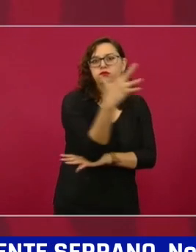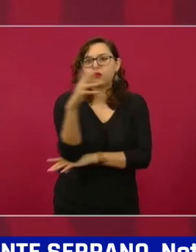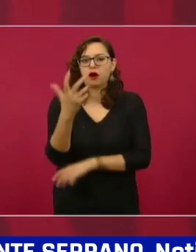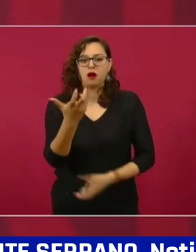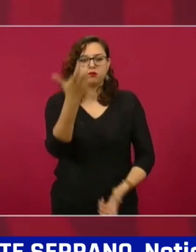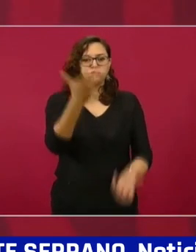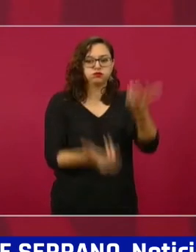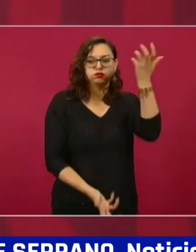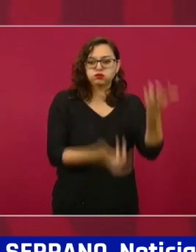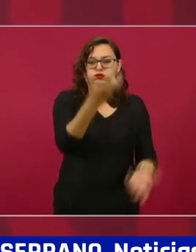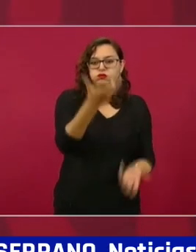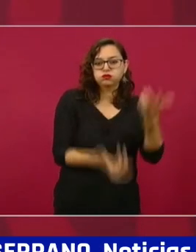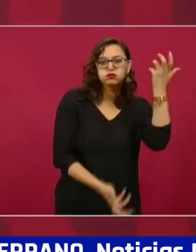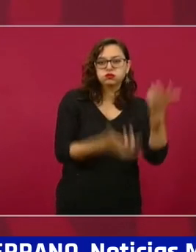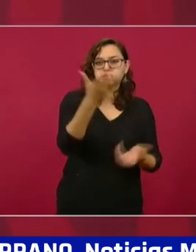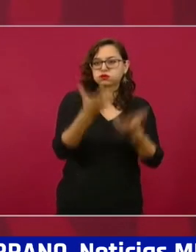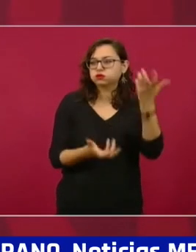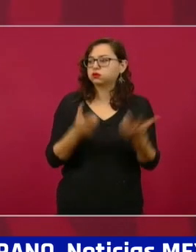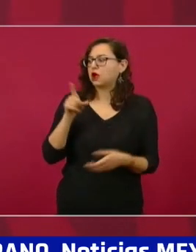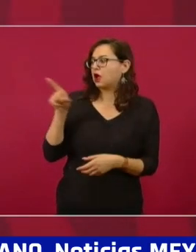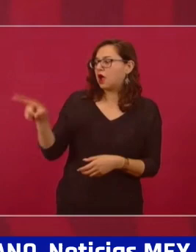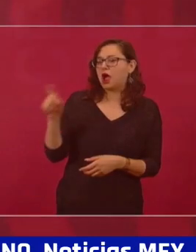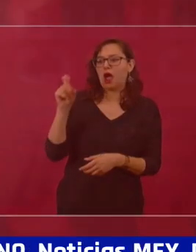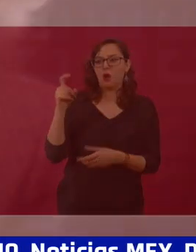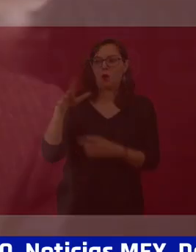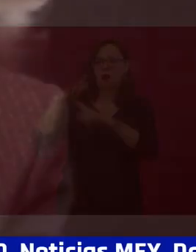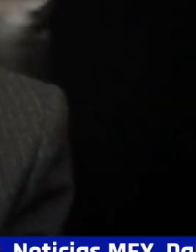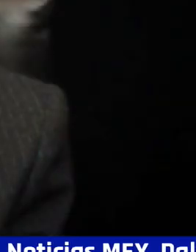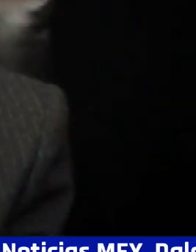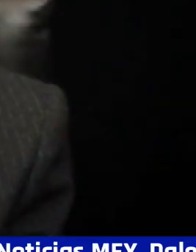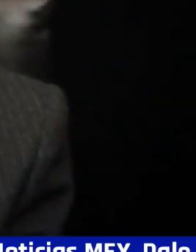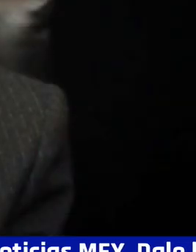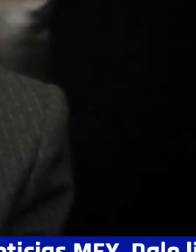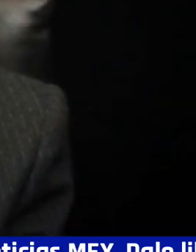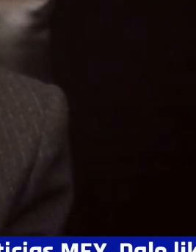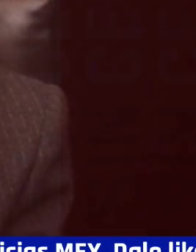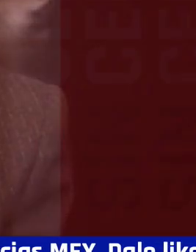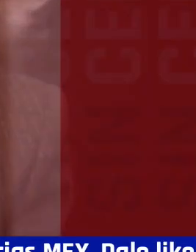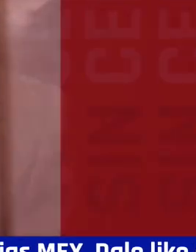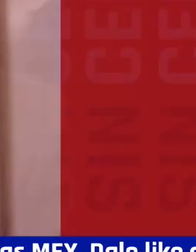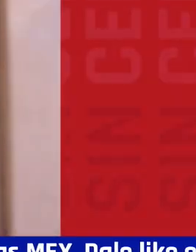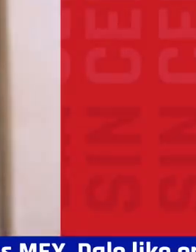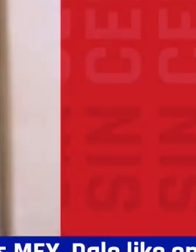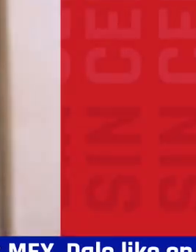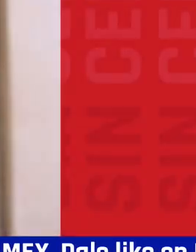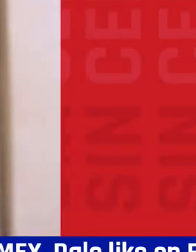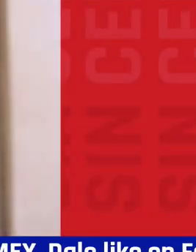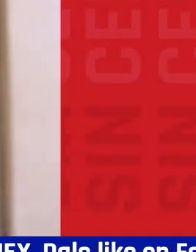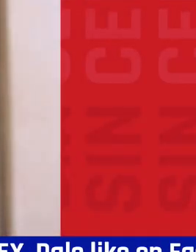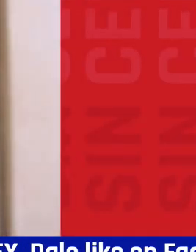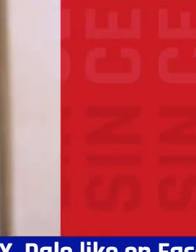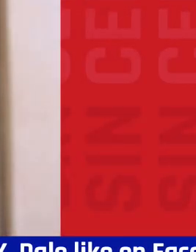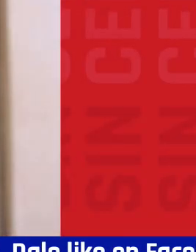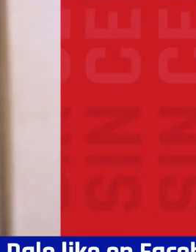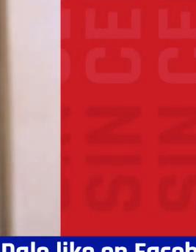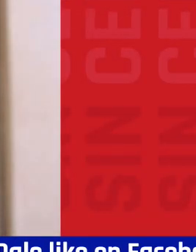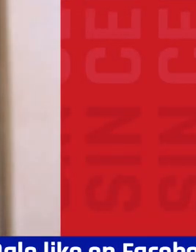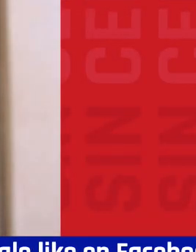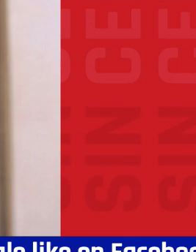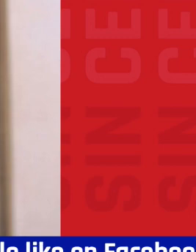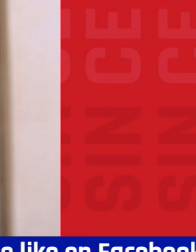diferencias, como las que existen entre Gertz Manero y Santiago Nieto, pues son de 8 columnas para el Universal, son de 8 columnas para